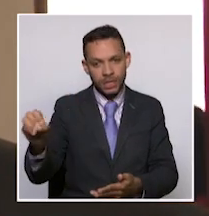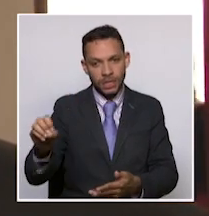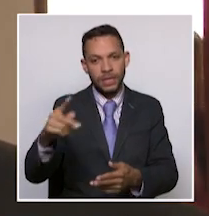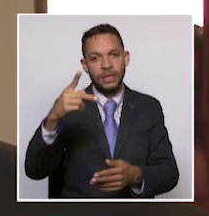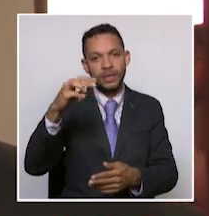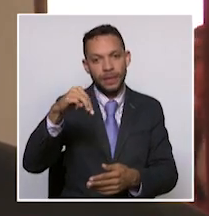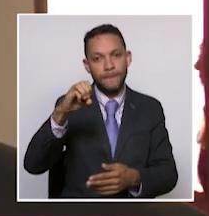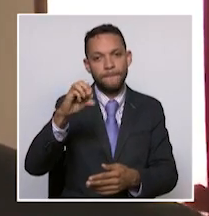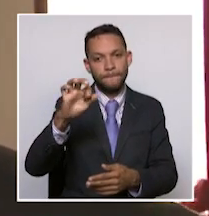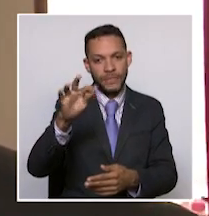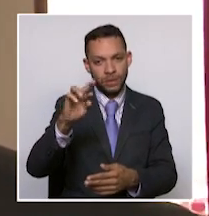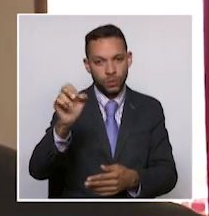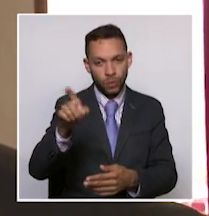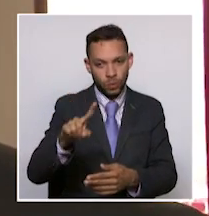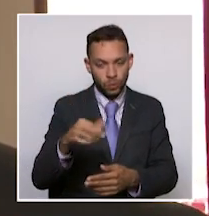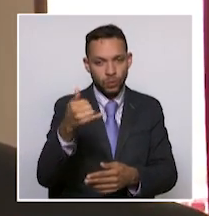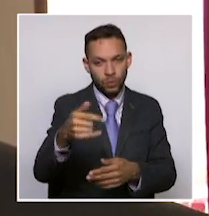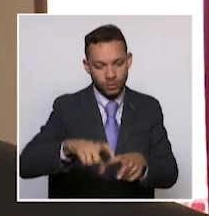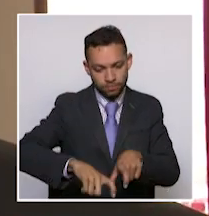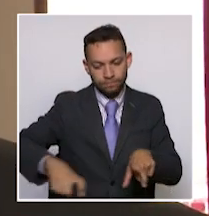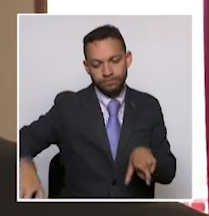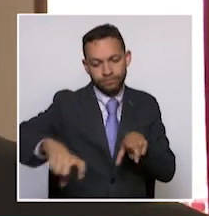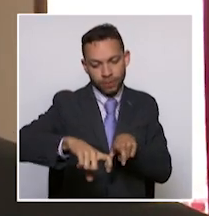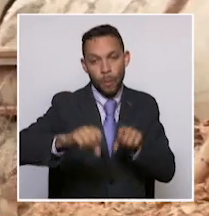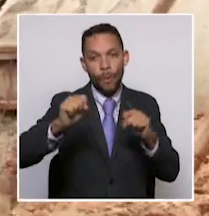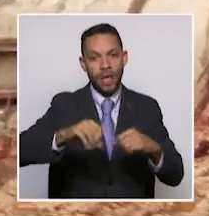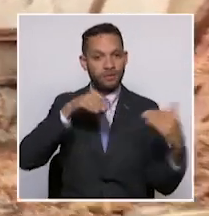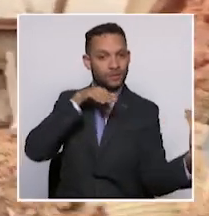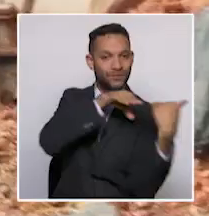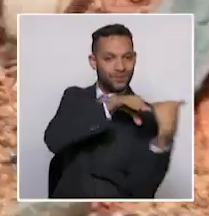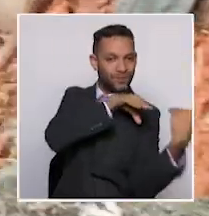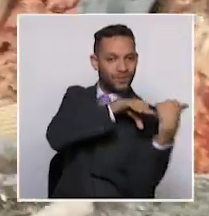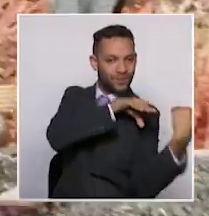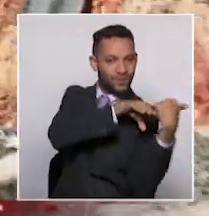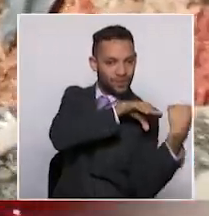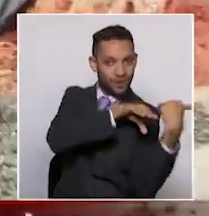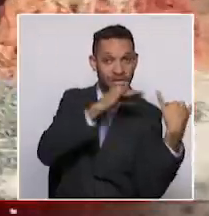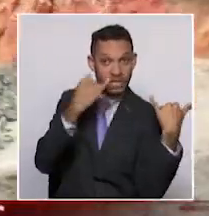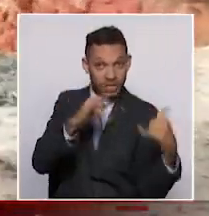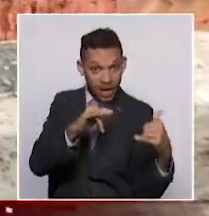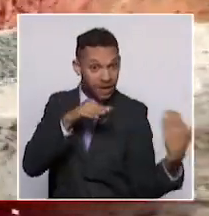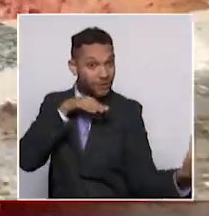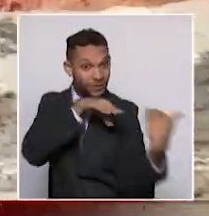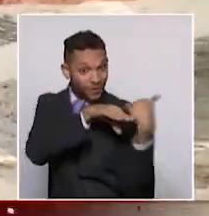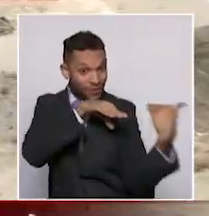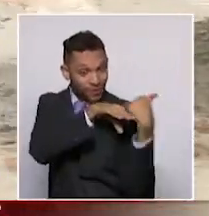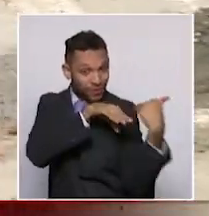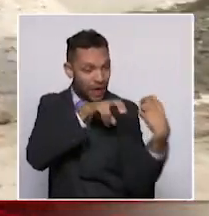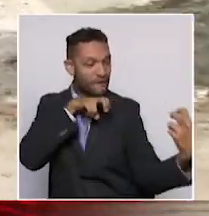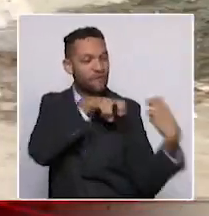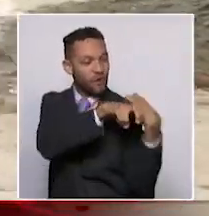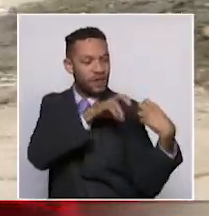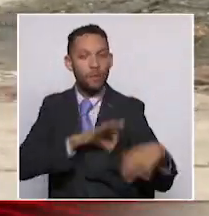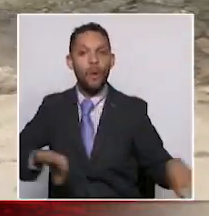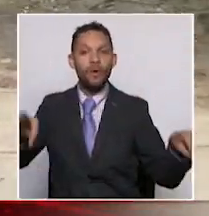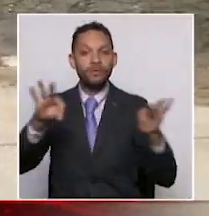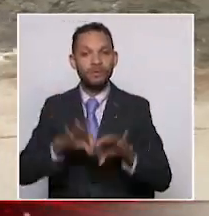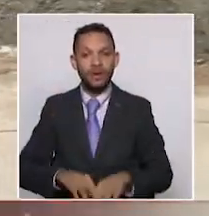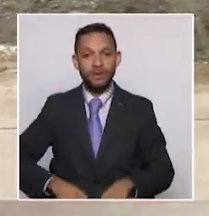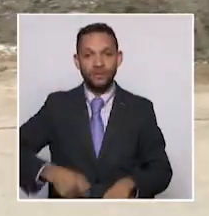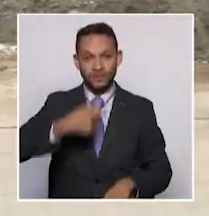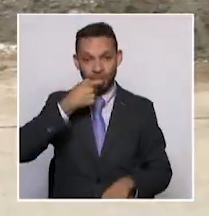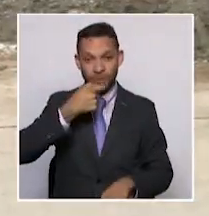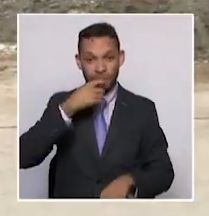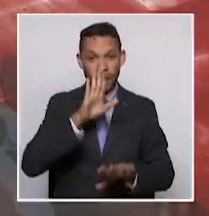el total del deprimido, para poder dar apertura a la avenida Kevin Ángel. Cuando se acaben las obras de la avenida Kevin Ángel, también finalizará el pico y placa temporal